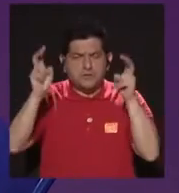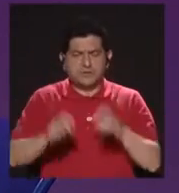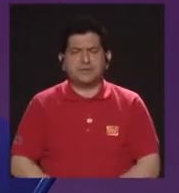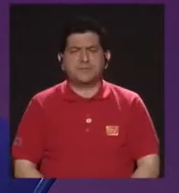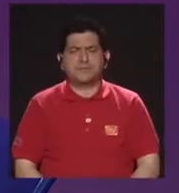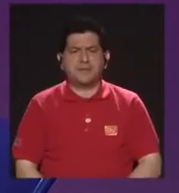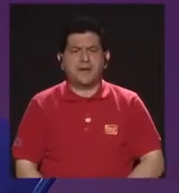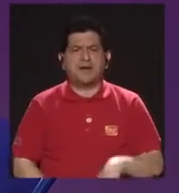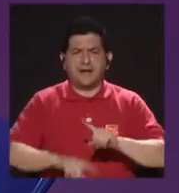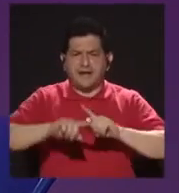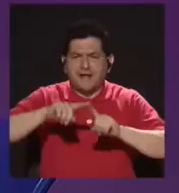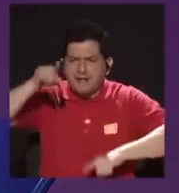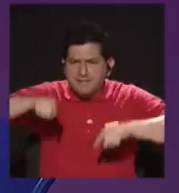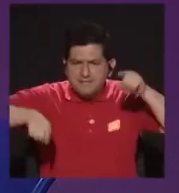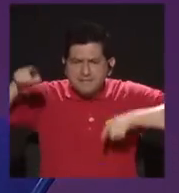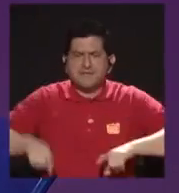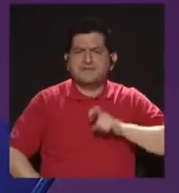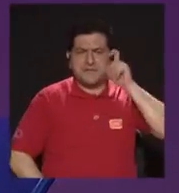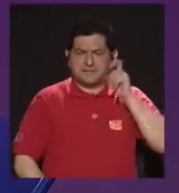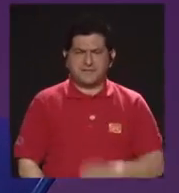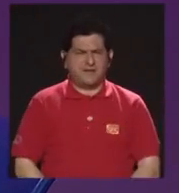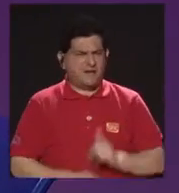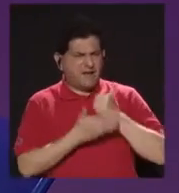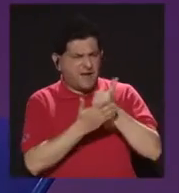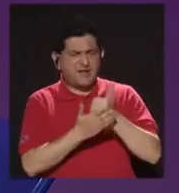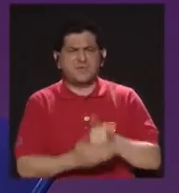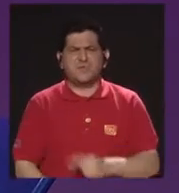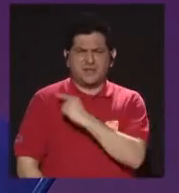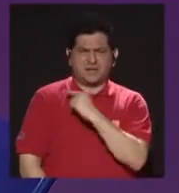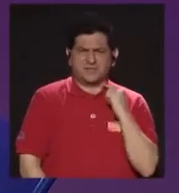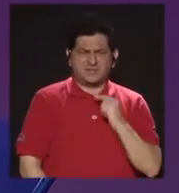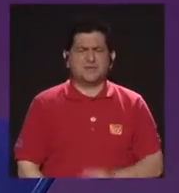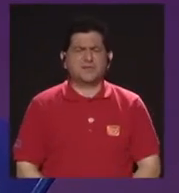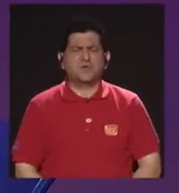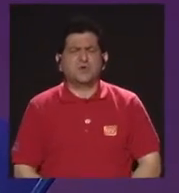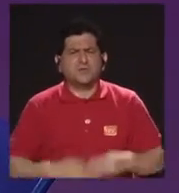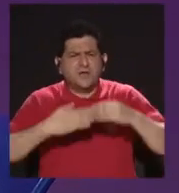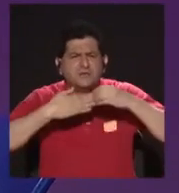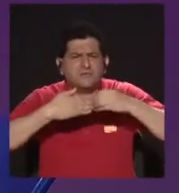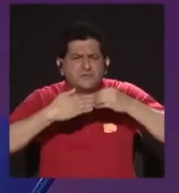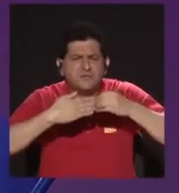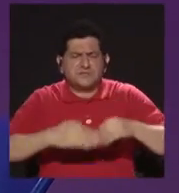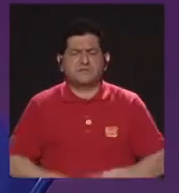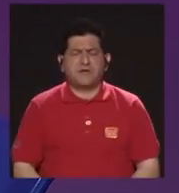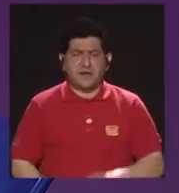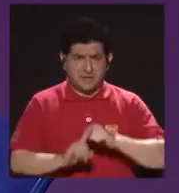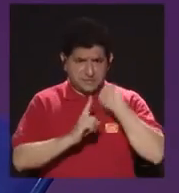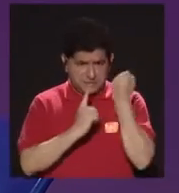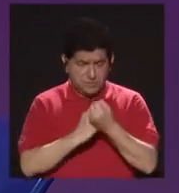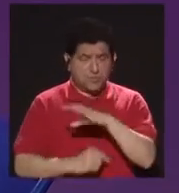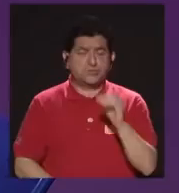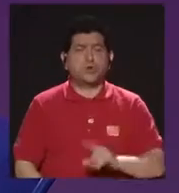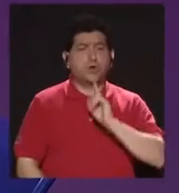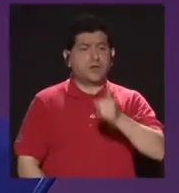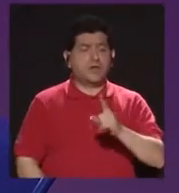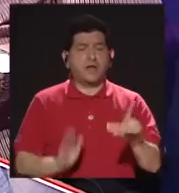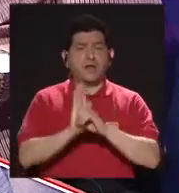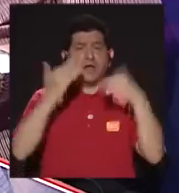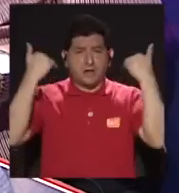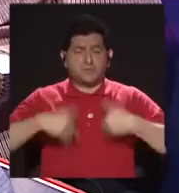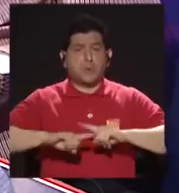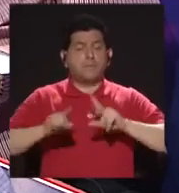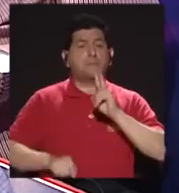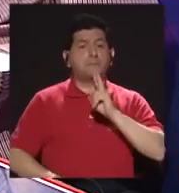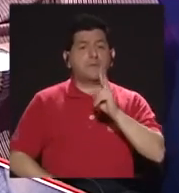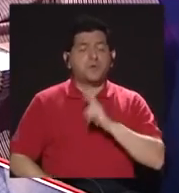sexual en que ayuda a que el clero de la iglesia católica ya ha suavizado esta posición haya hecho esta declaración sobre el tema de derechos humanos si quienes